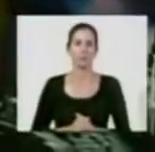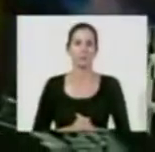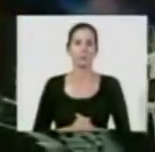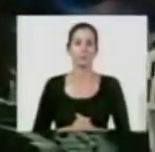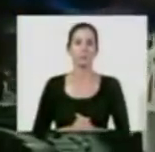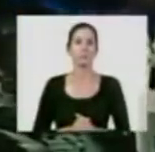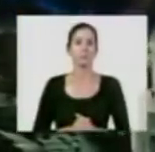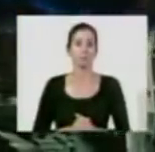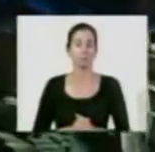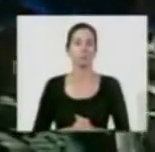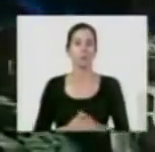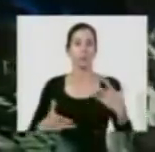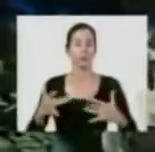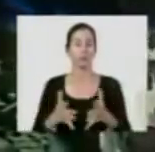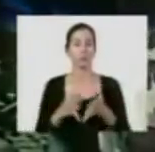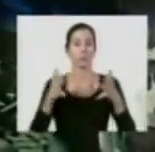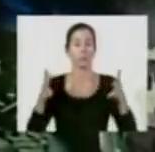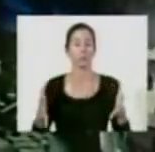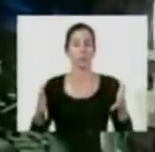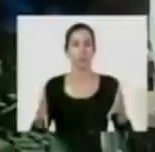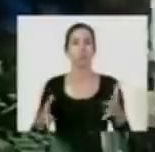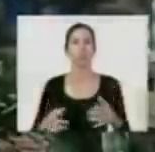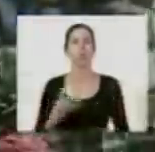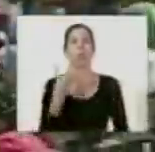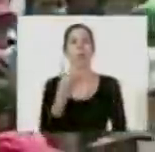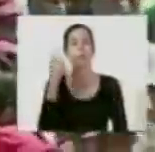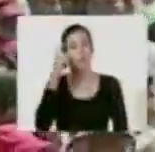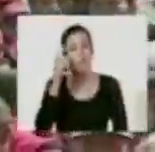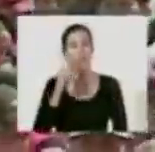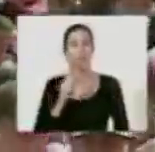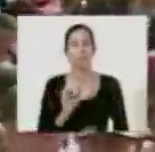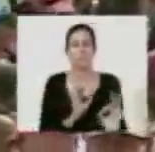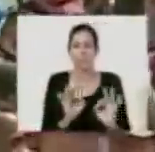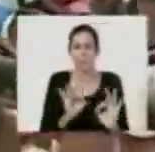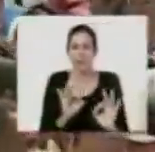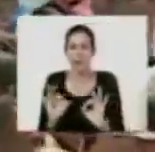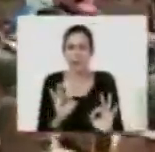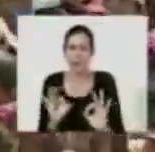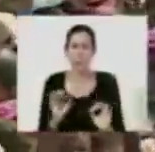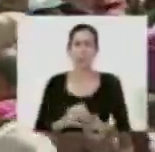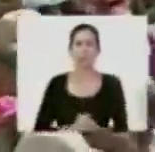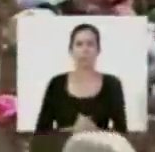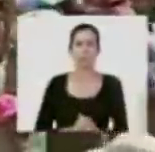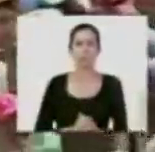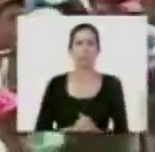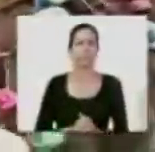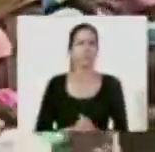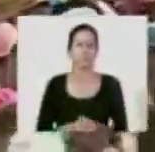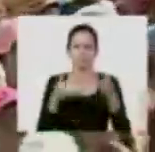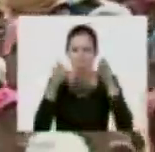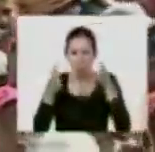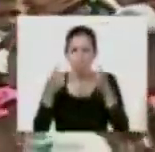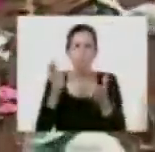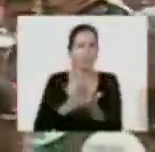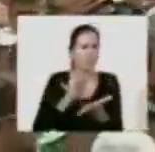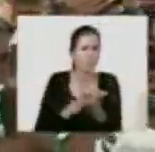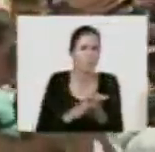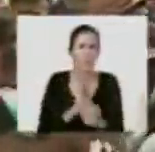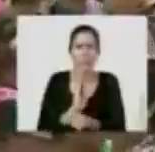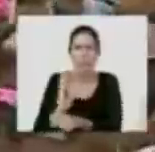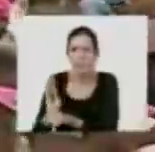bastante comprometedora que tenemos ya 4 días empeñándonos en esta tranquilidad del pueblo larense